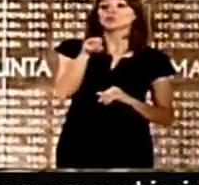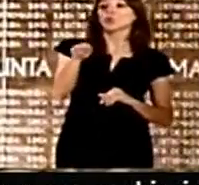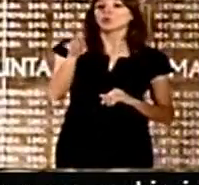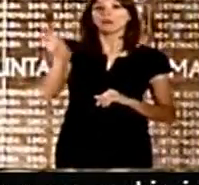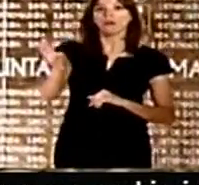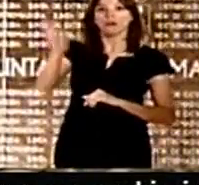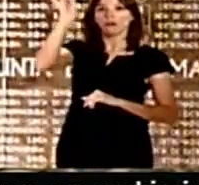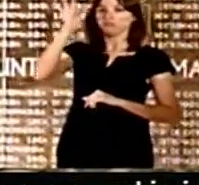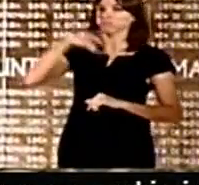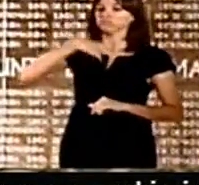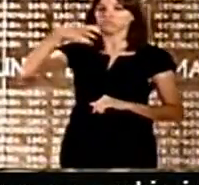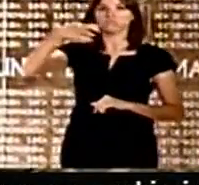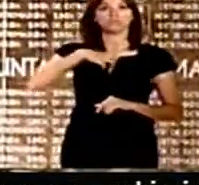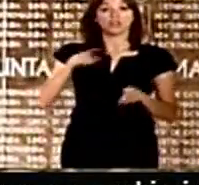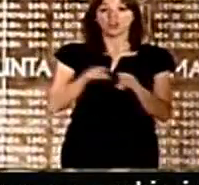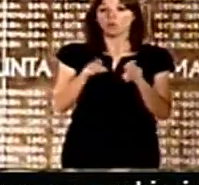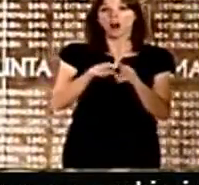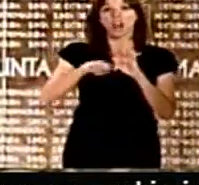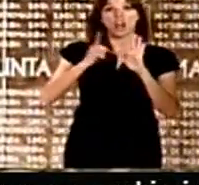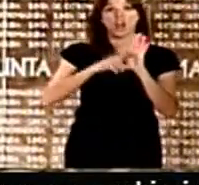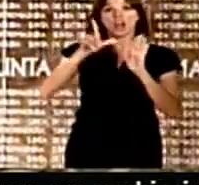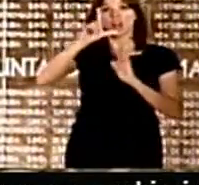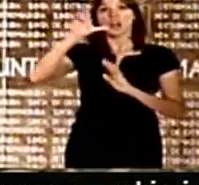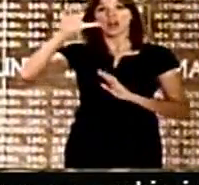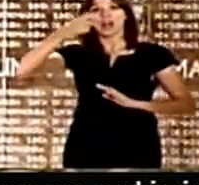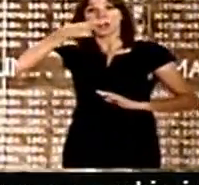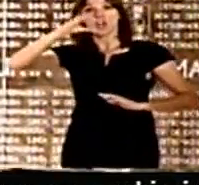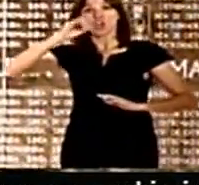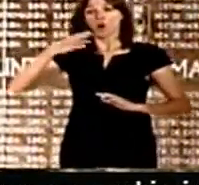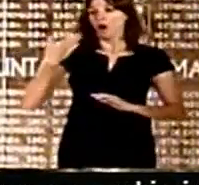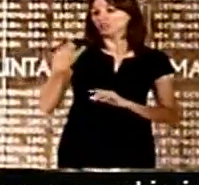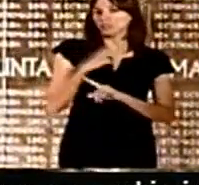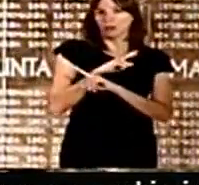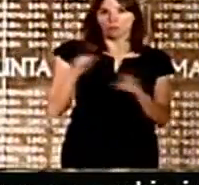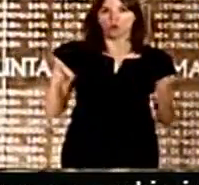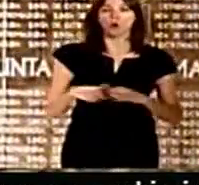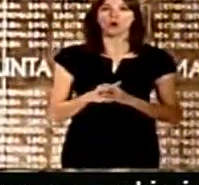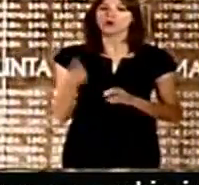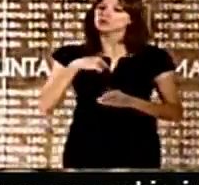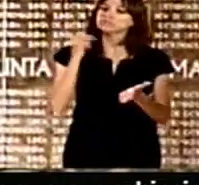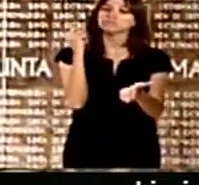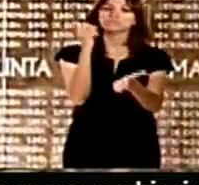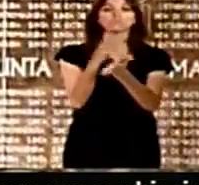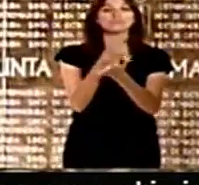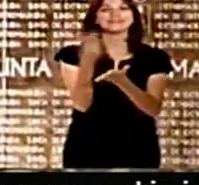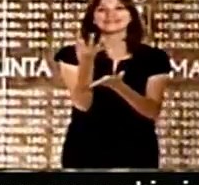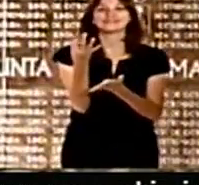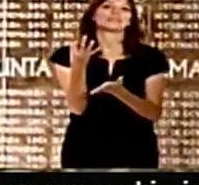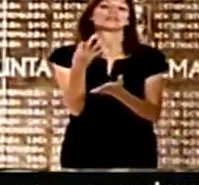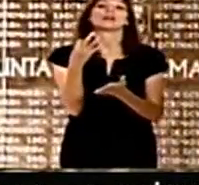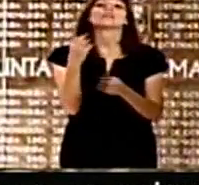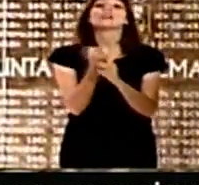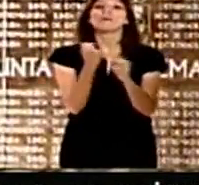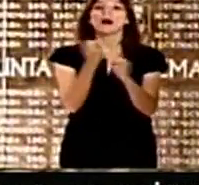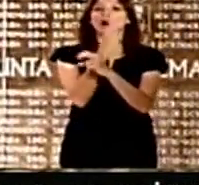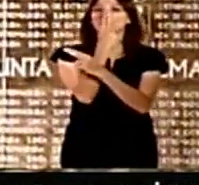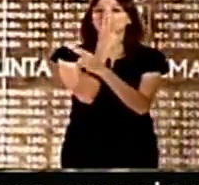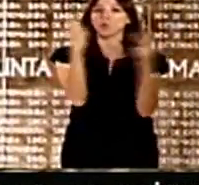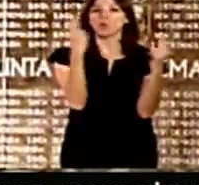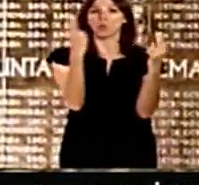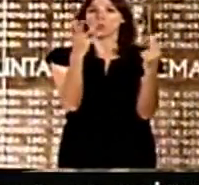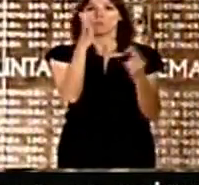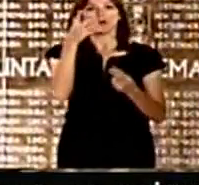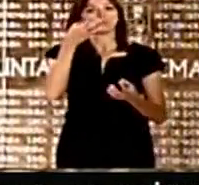con nombres y apellidos la ley Legio, pero sí estamos obligados no solo a apostar por el empleo público, que tiene un determinado fin y que estamos viendo los